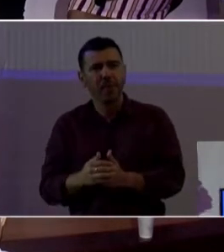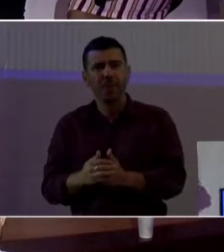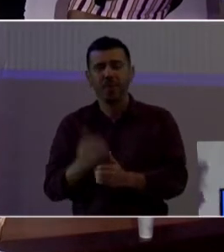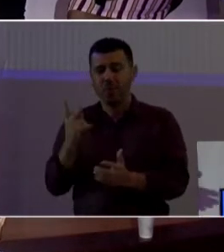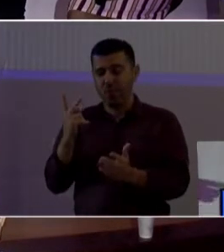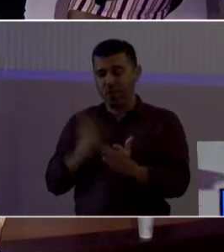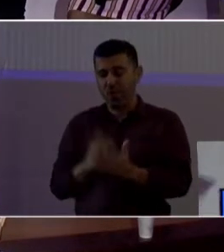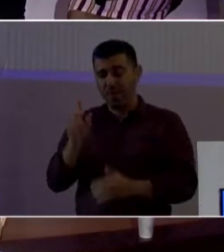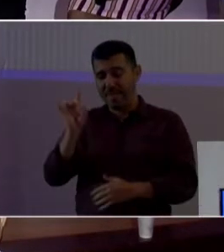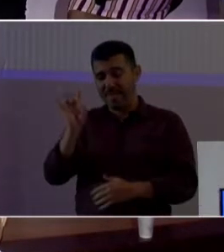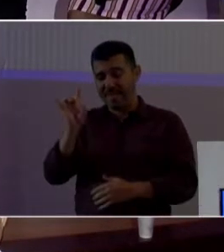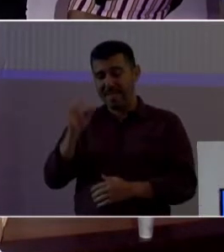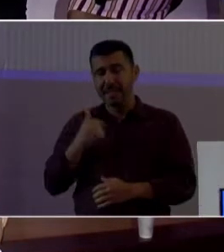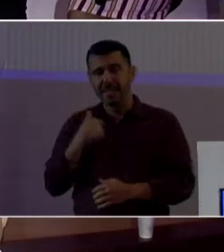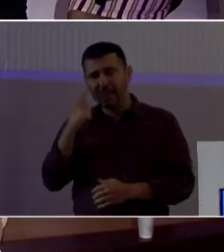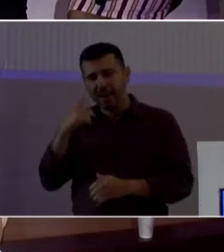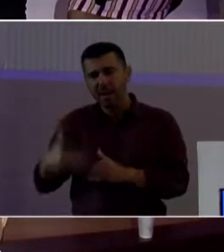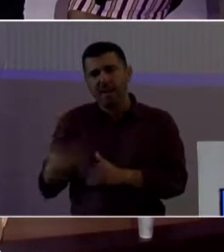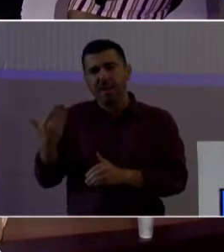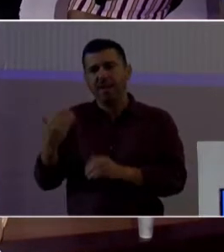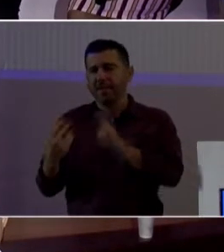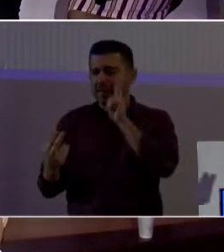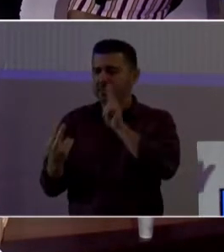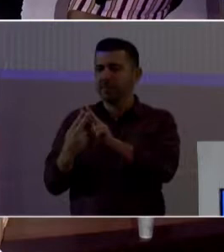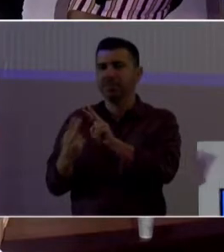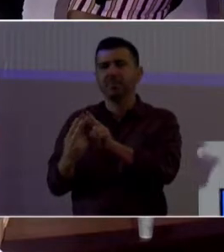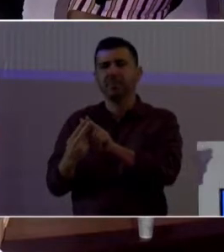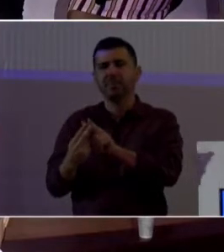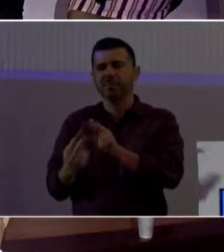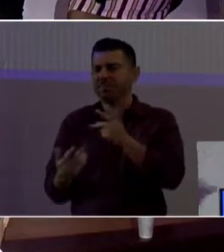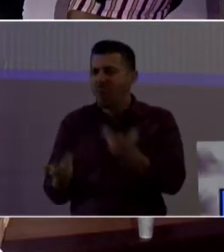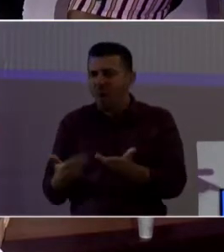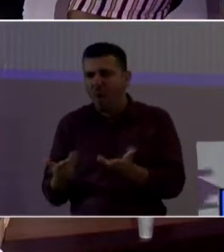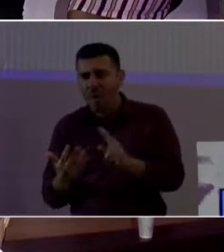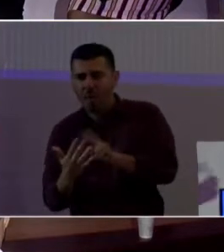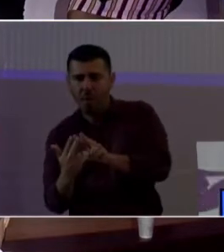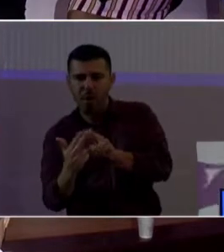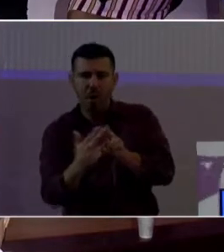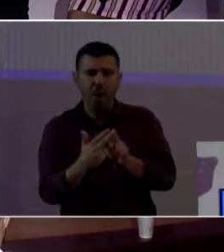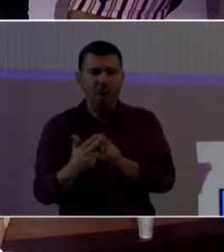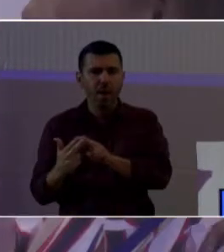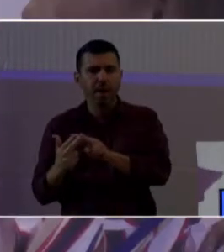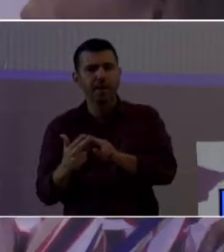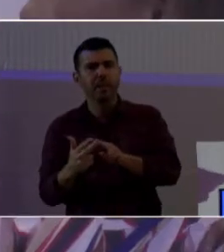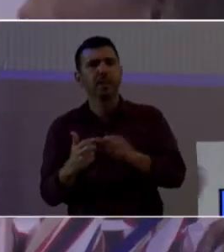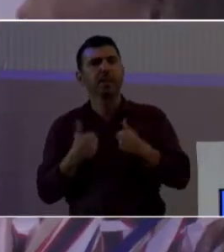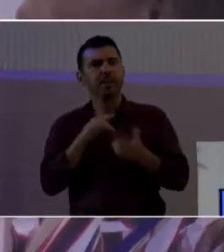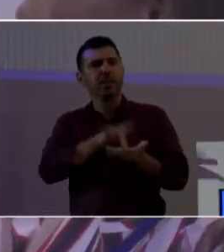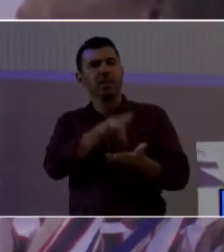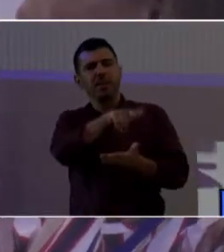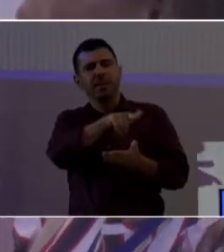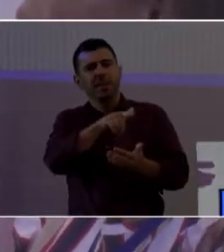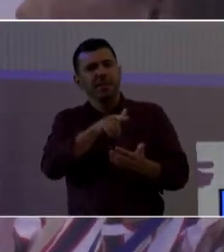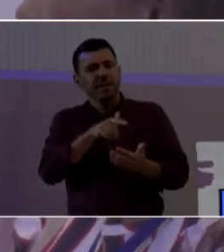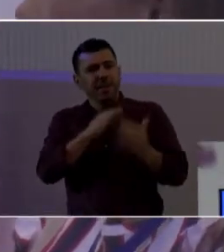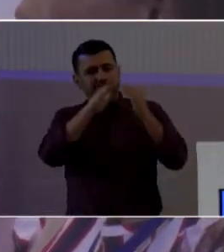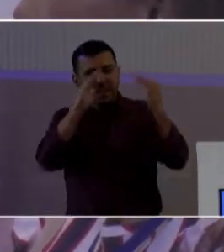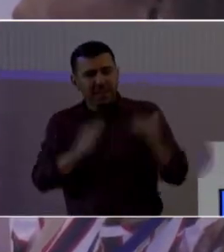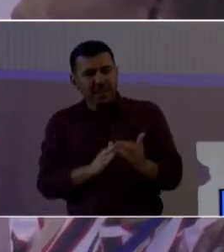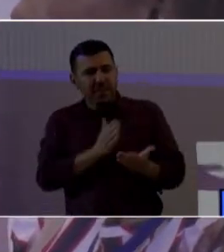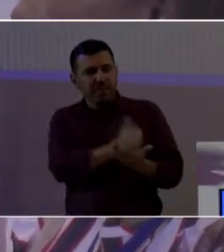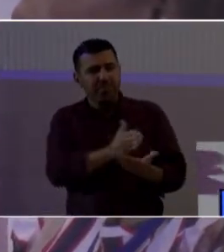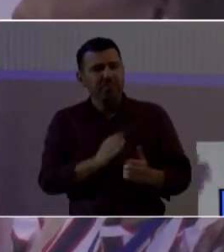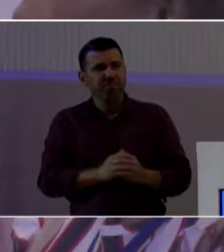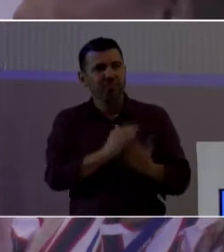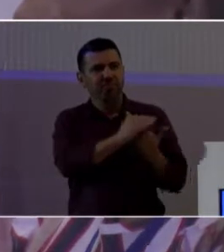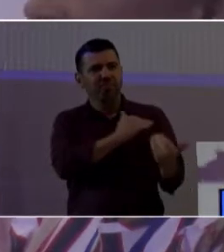inicialmente con unas visitas a las cuales nos invitaron a uno de los hogares que tenían para recibir, digamos, a los excombatientes cuando decidían